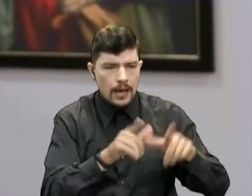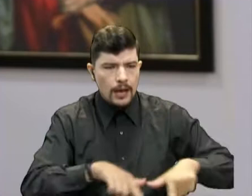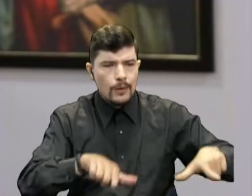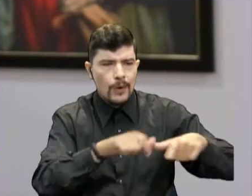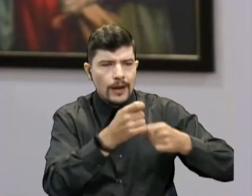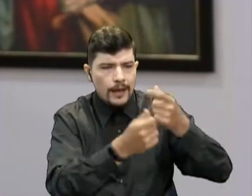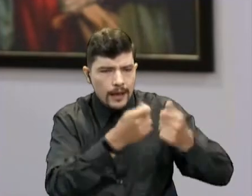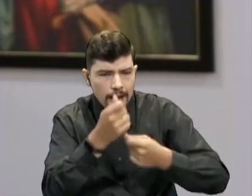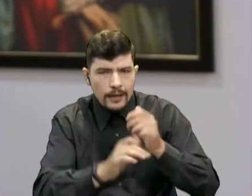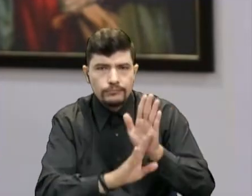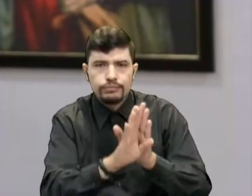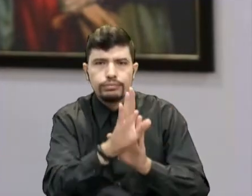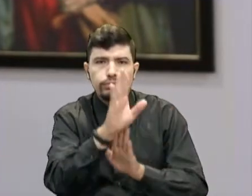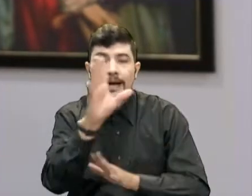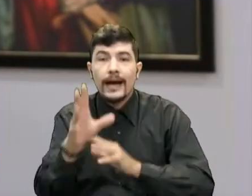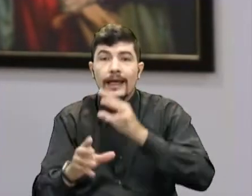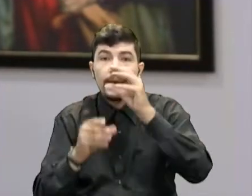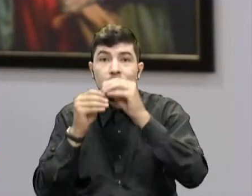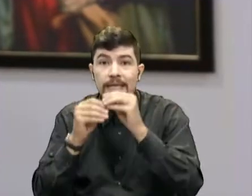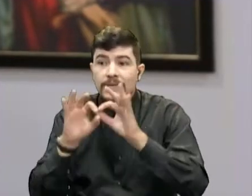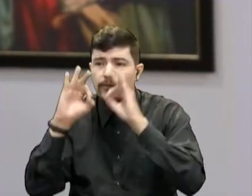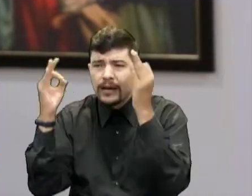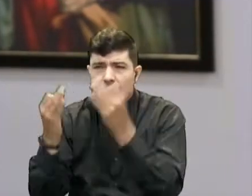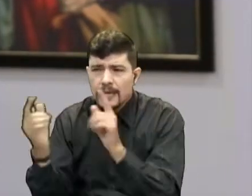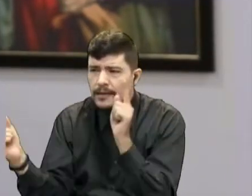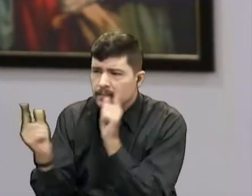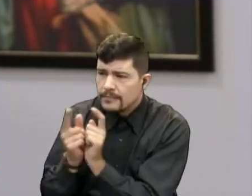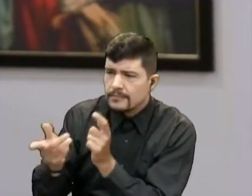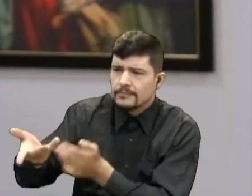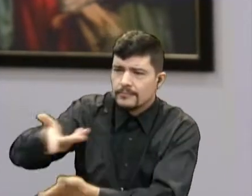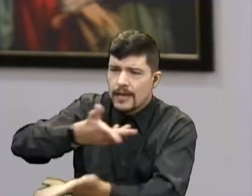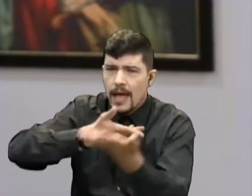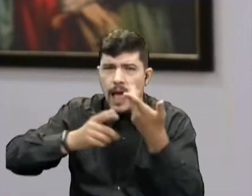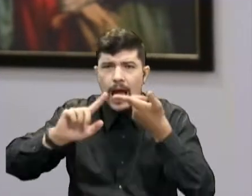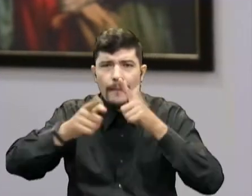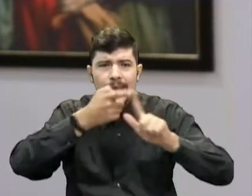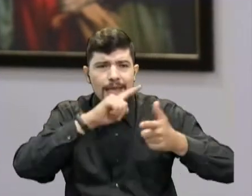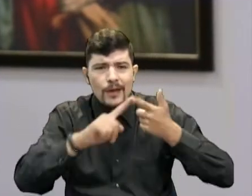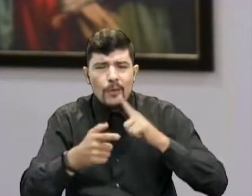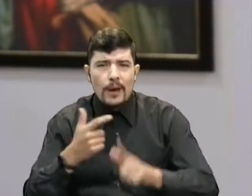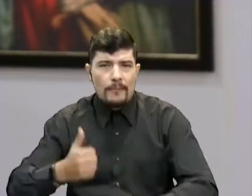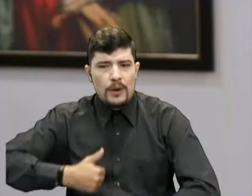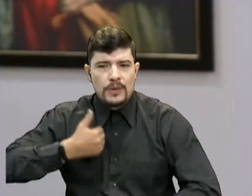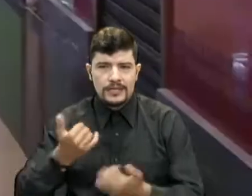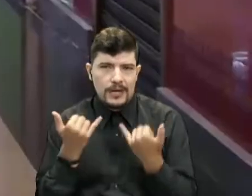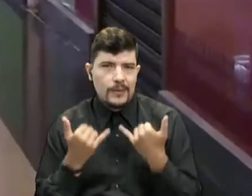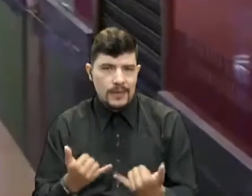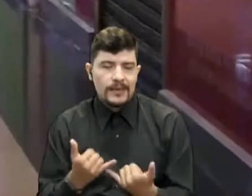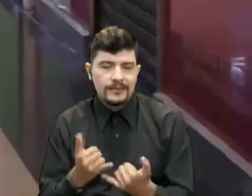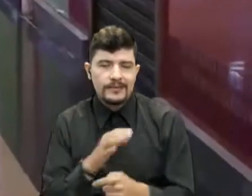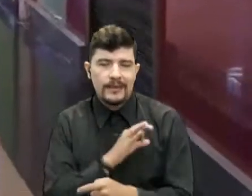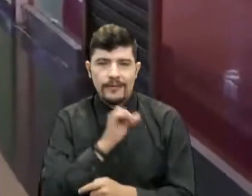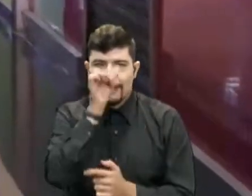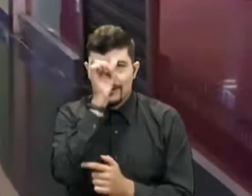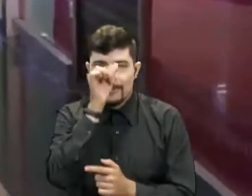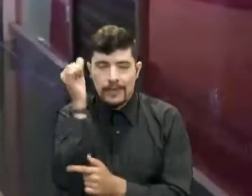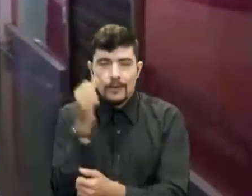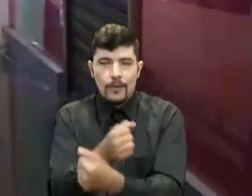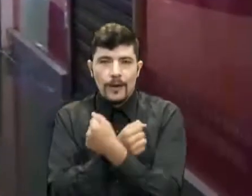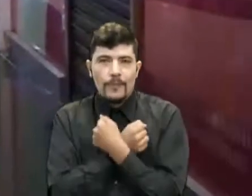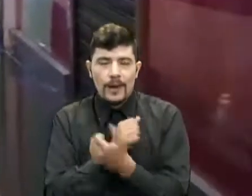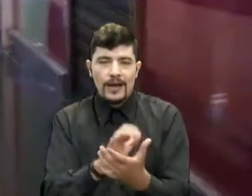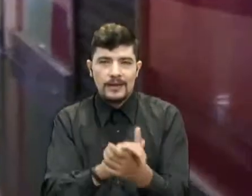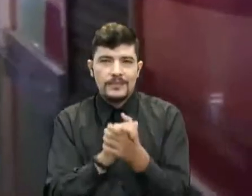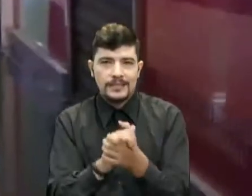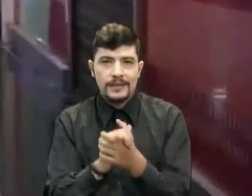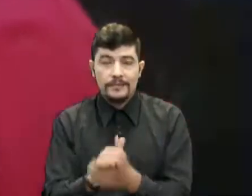permitiendo algo muy importante, reencontrarnos como familia, reencontrarnos como amigos, aprovechando este fin de semana de Amor y Amistad. La alcaldía local llamó